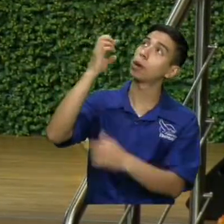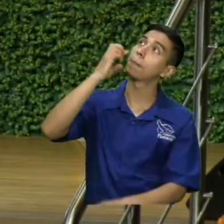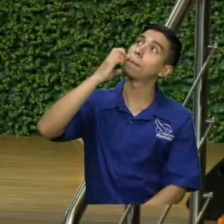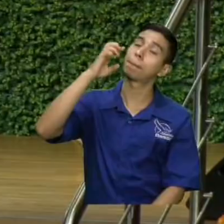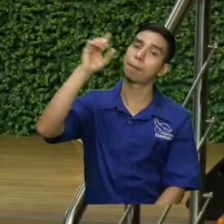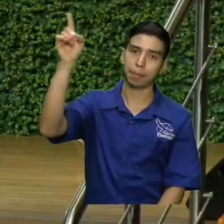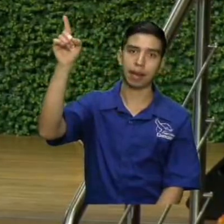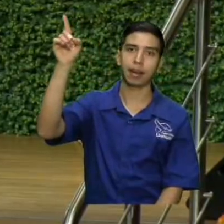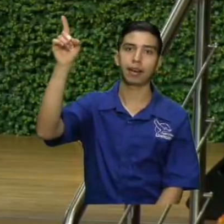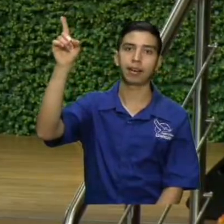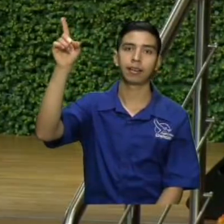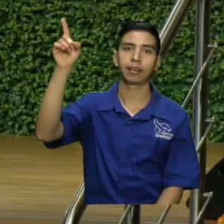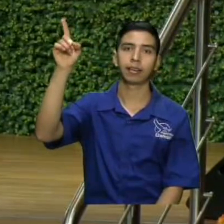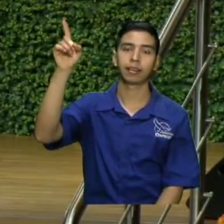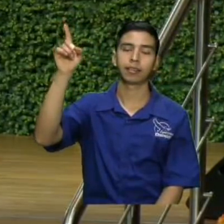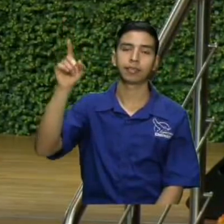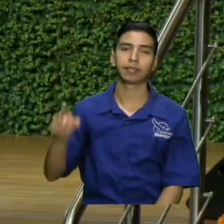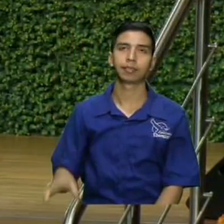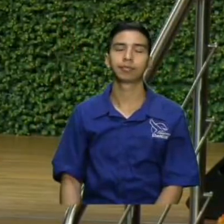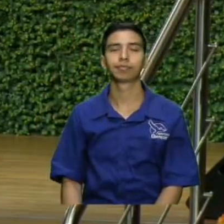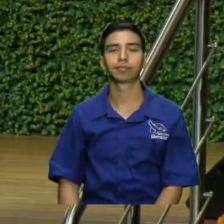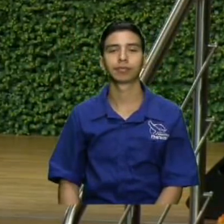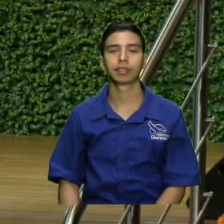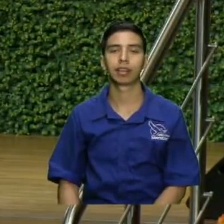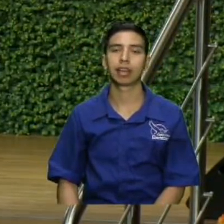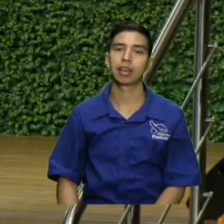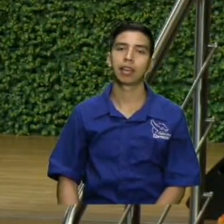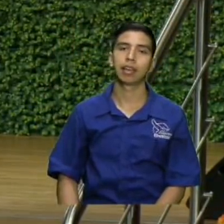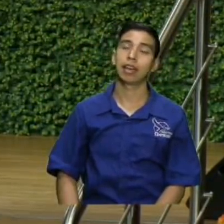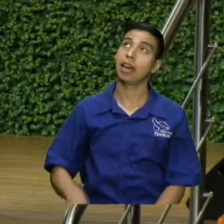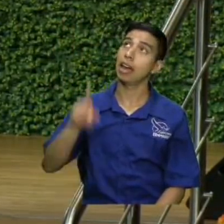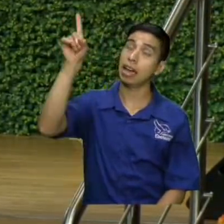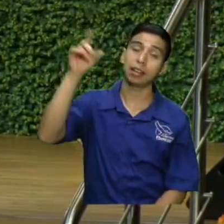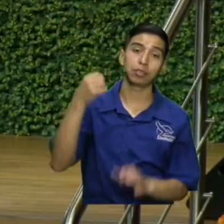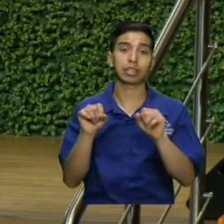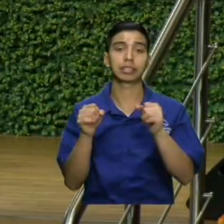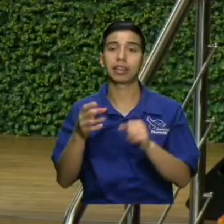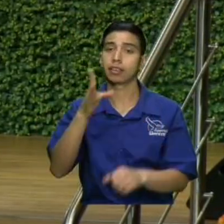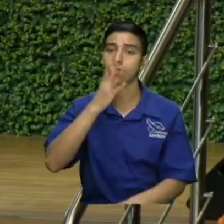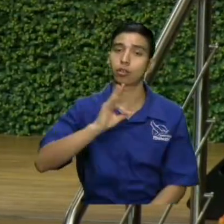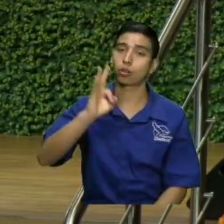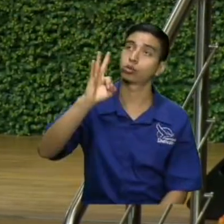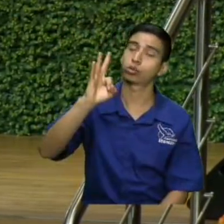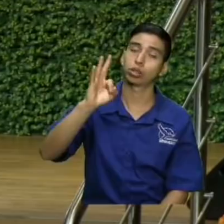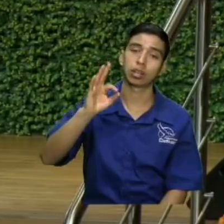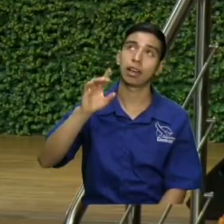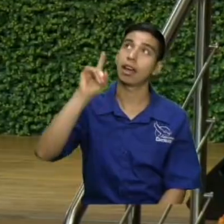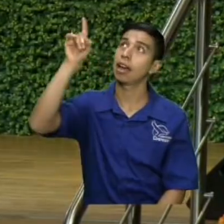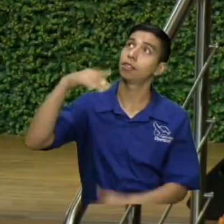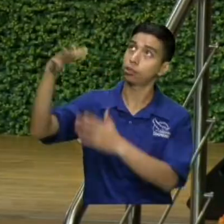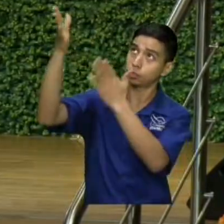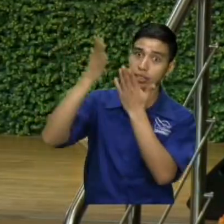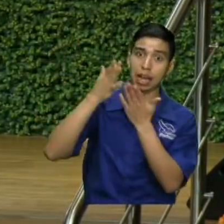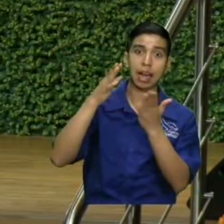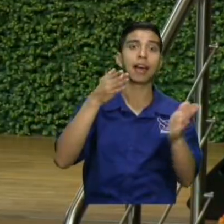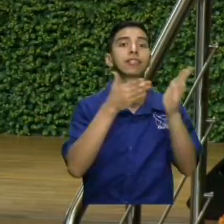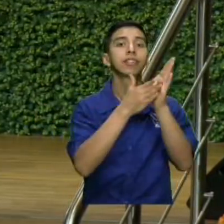Ahora, ya no solo nos hace hijos, sino que nos da derechos de primogénitos.